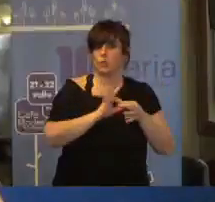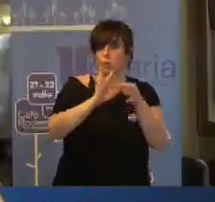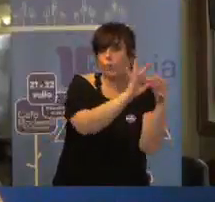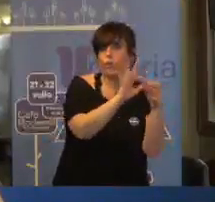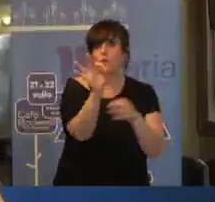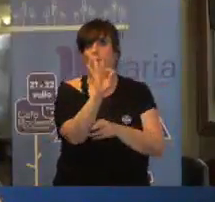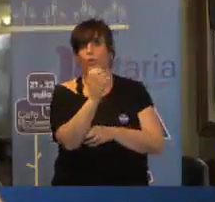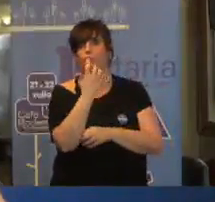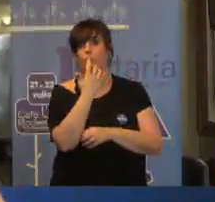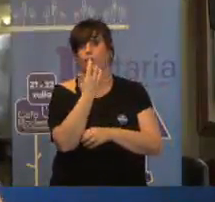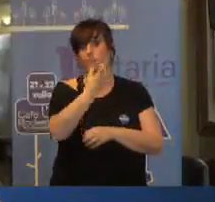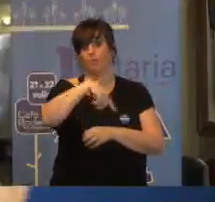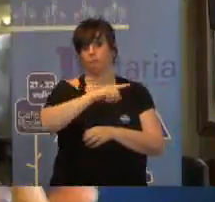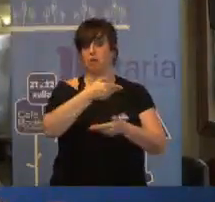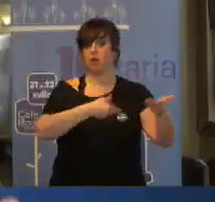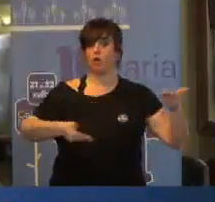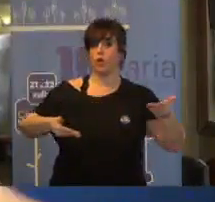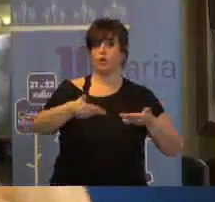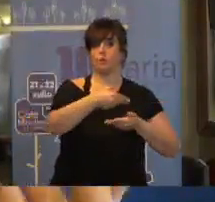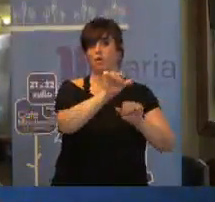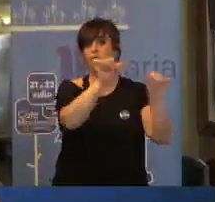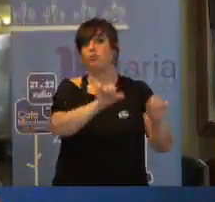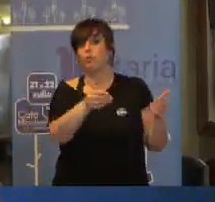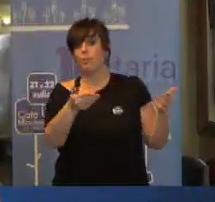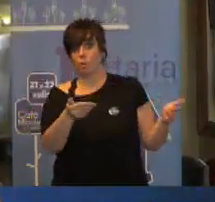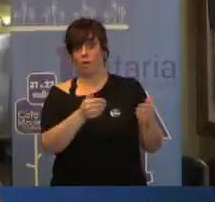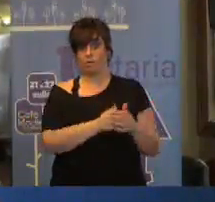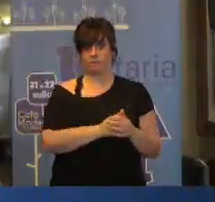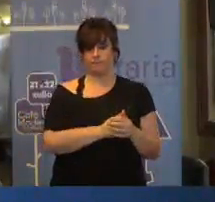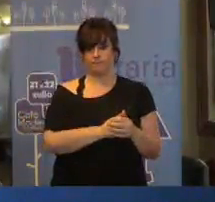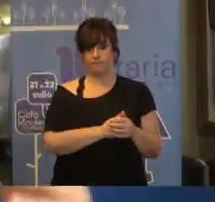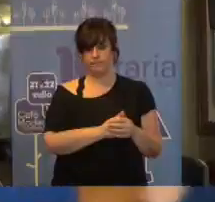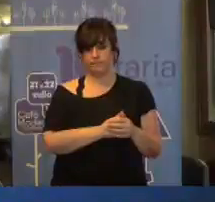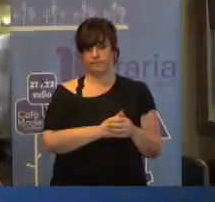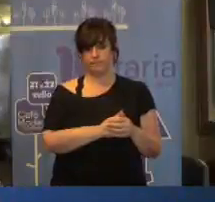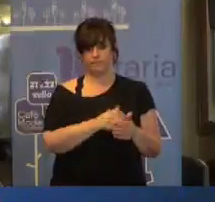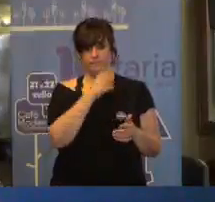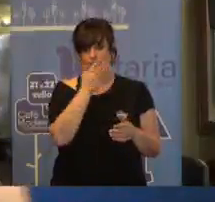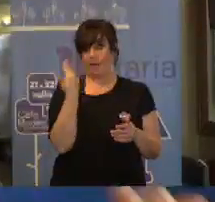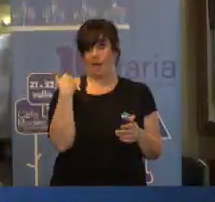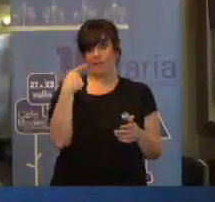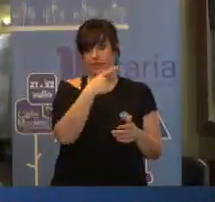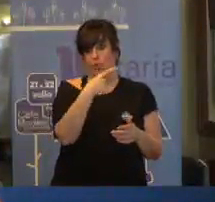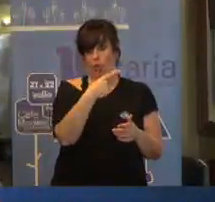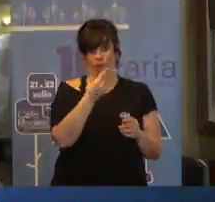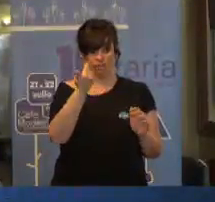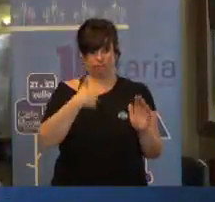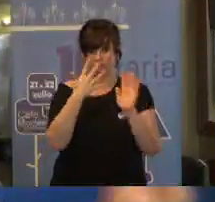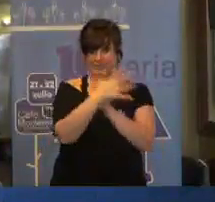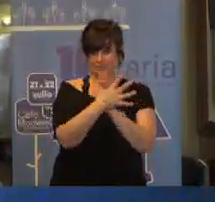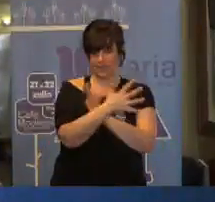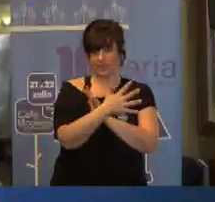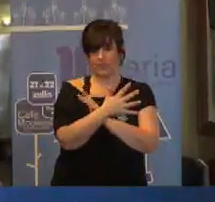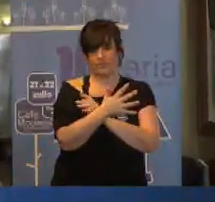que debíamos cooperar, colaborar, non? Volvemos a esa idea que decía antes Gonzalo e que se repetiu ao